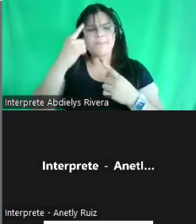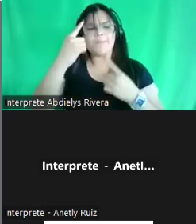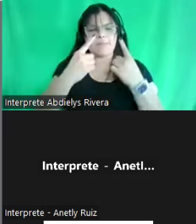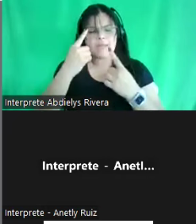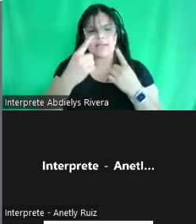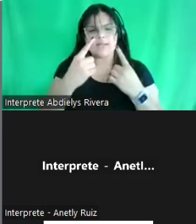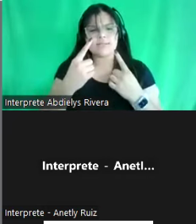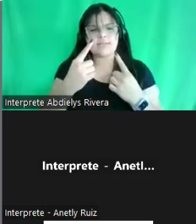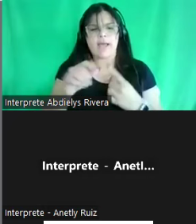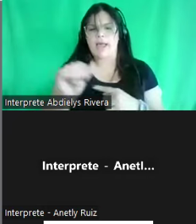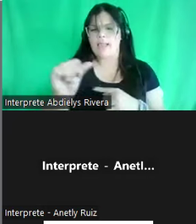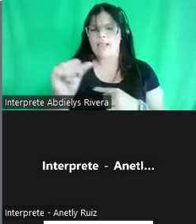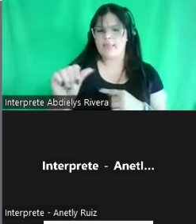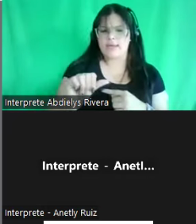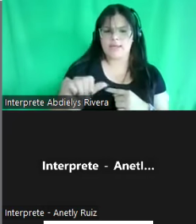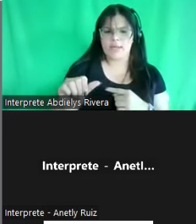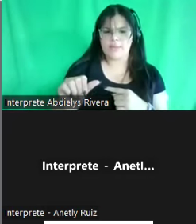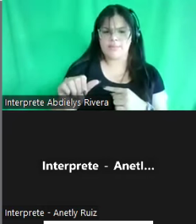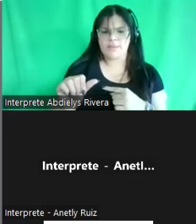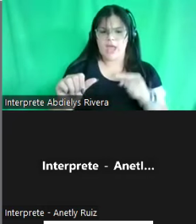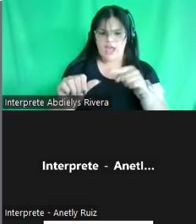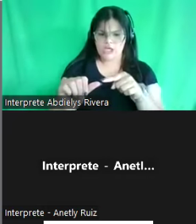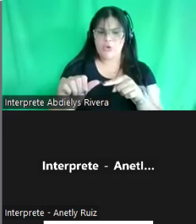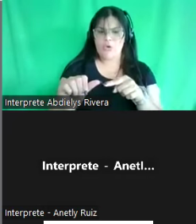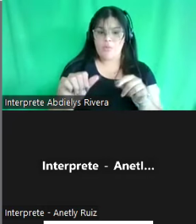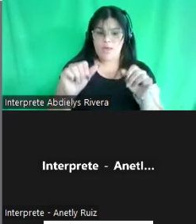¿Es considerado con que posee una discapacidad?